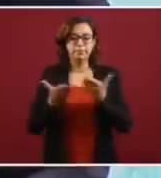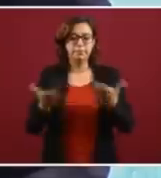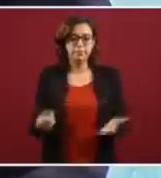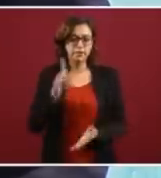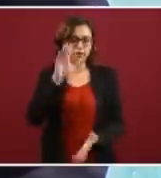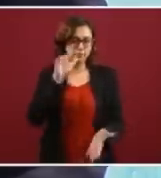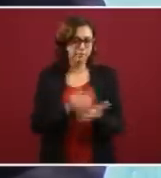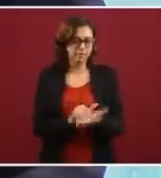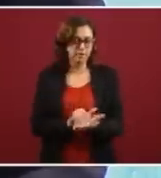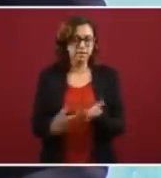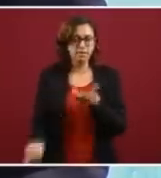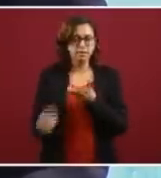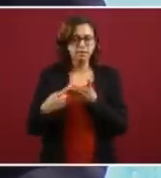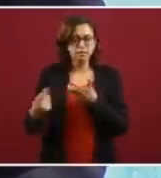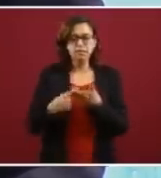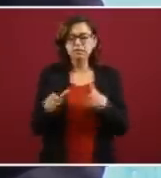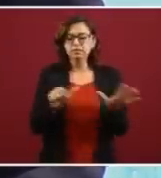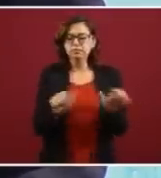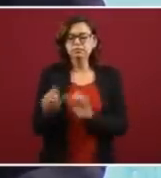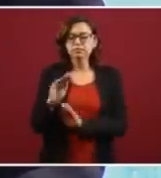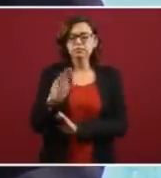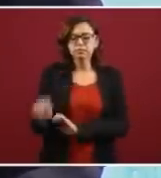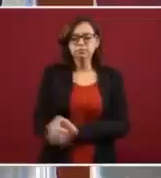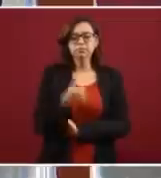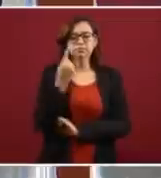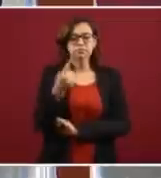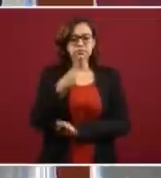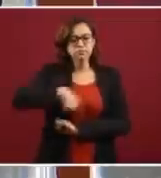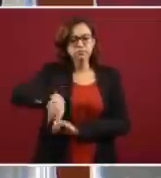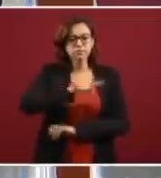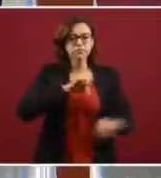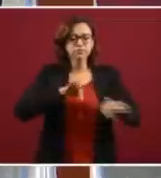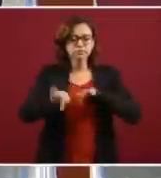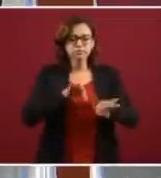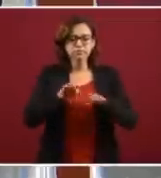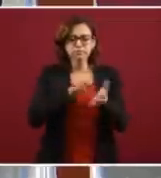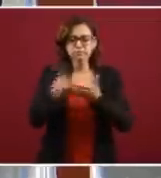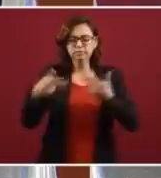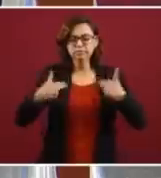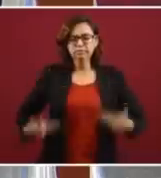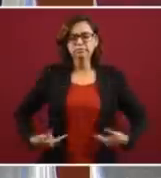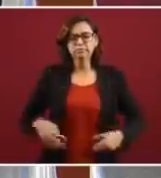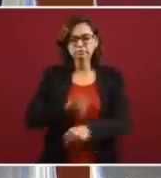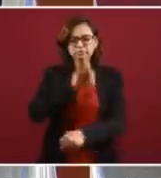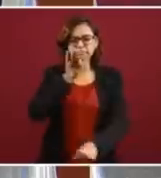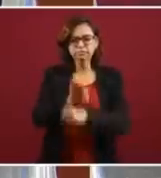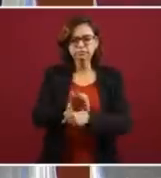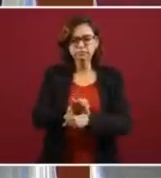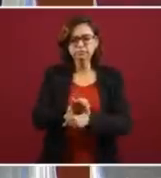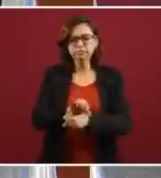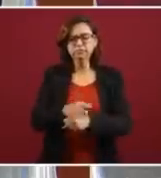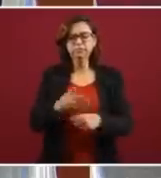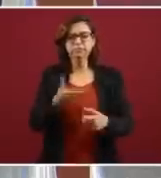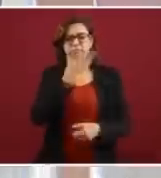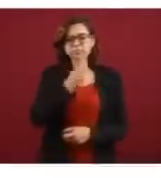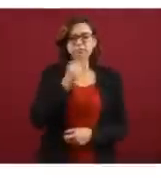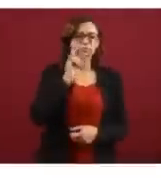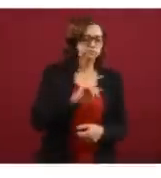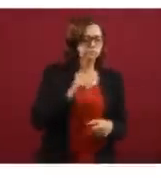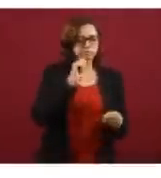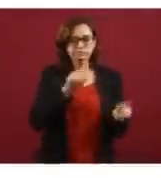1,000, de los cuales 691 son defensores de derechos humanos. Hay una relación equilibrada entre hombres y